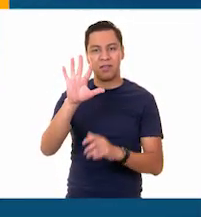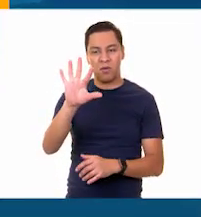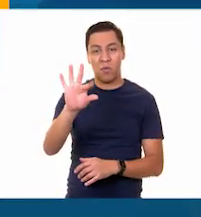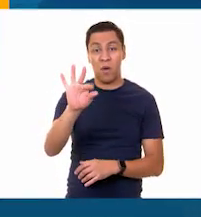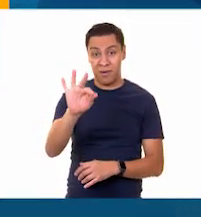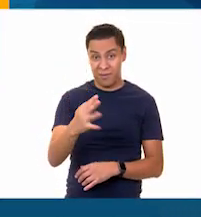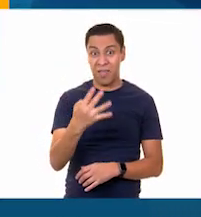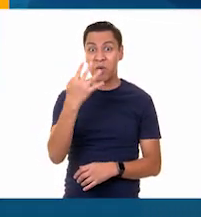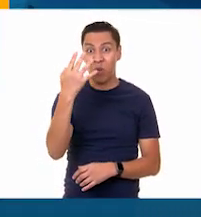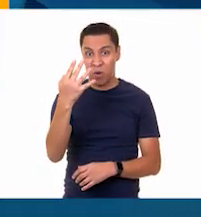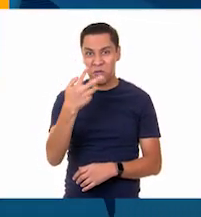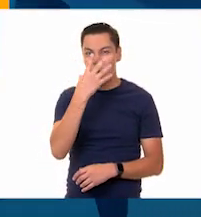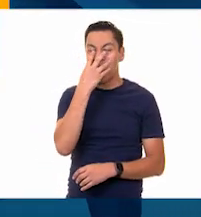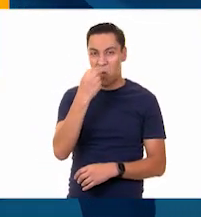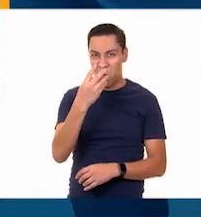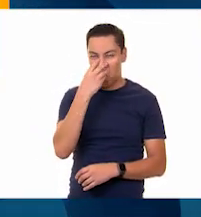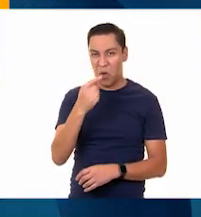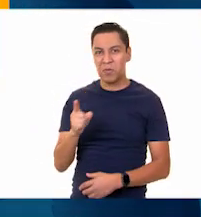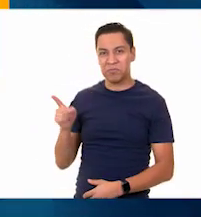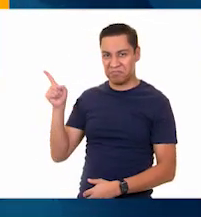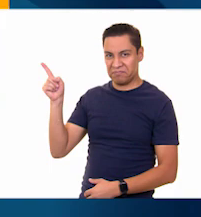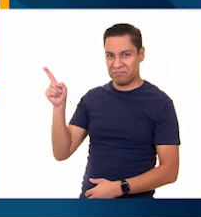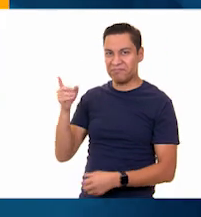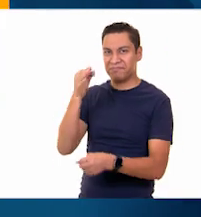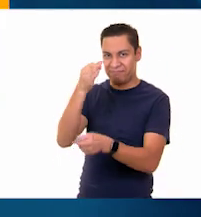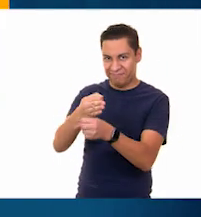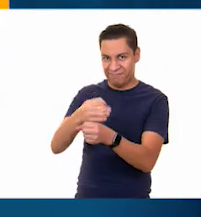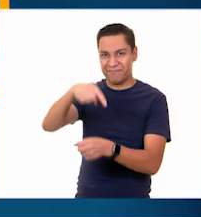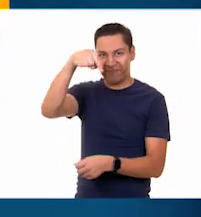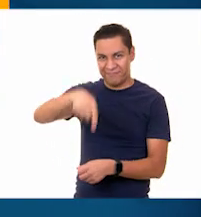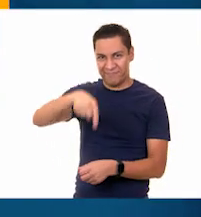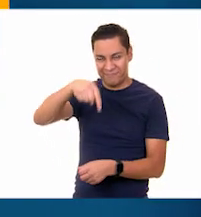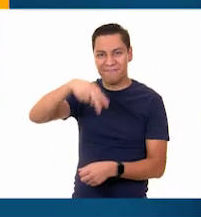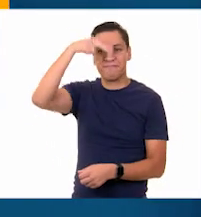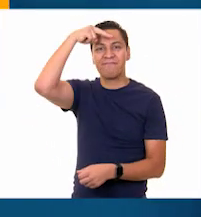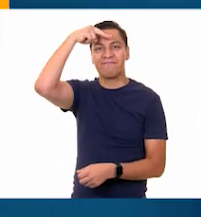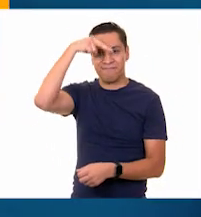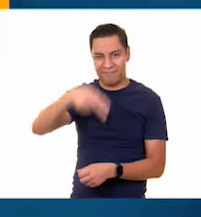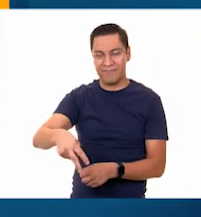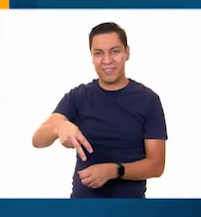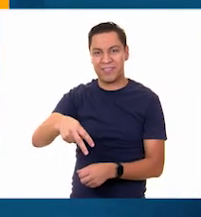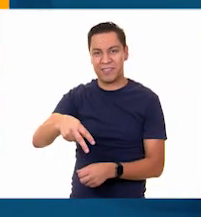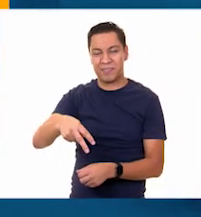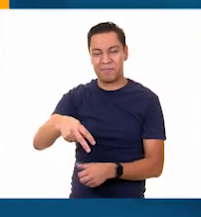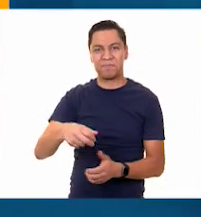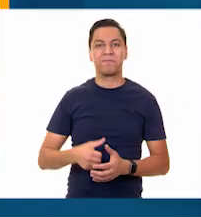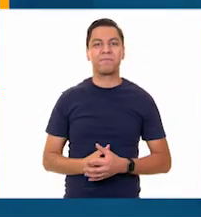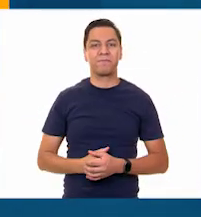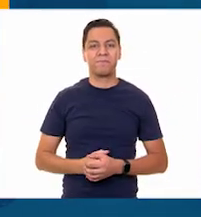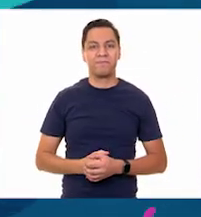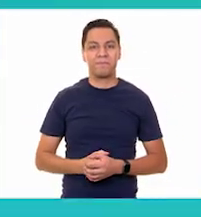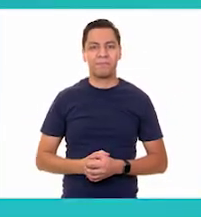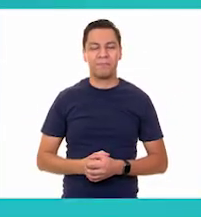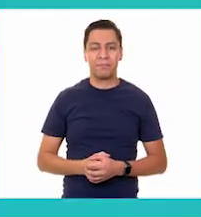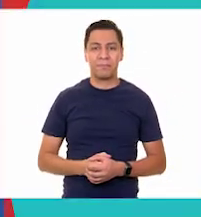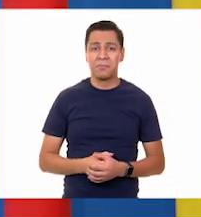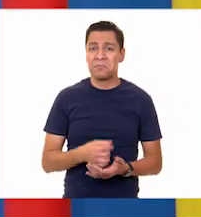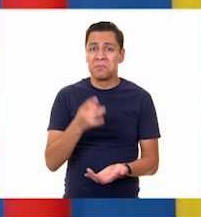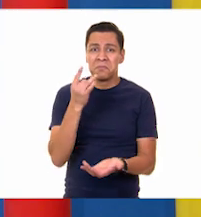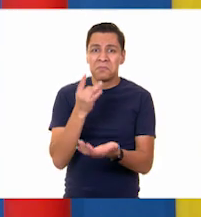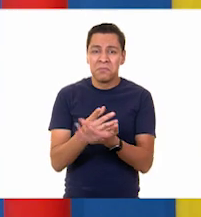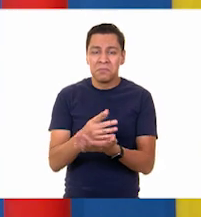44 ejemplares liberados en la vida silvestre, después de haber existido por 30 años solamente en cautiverio.